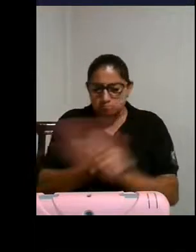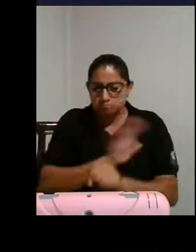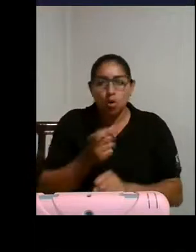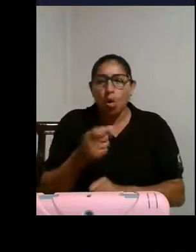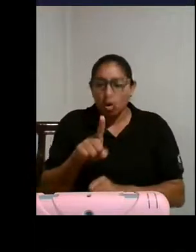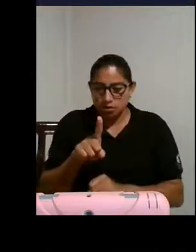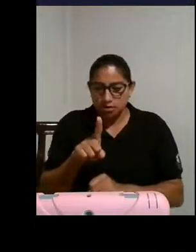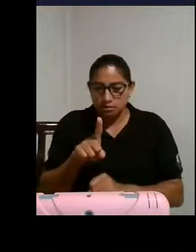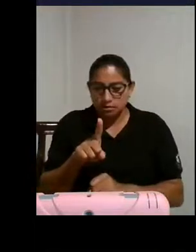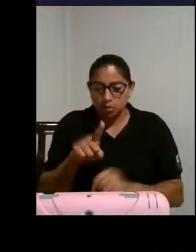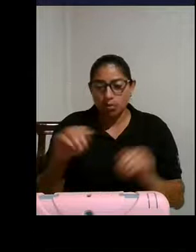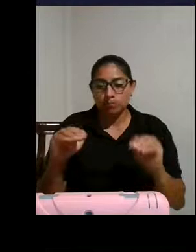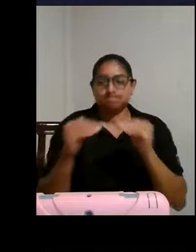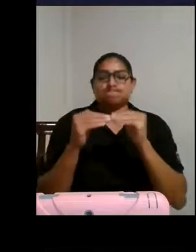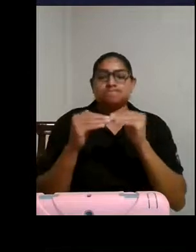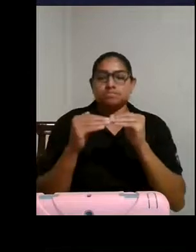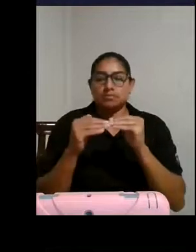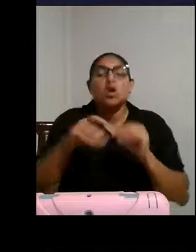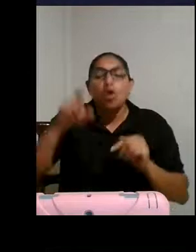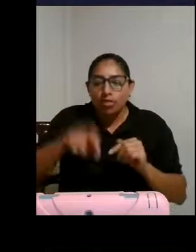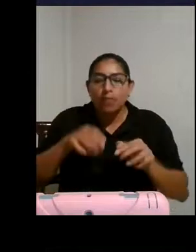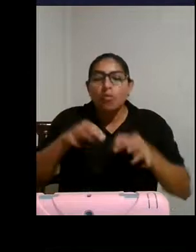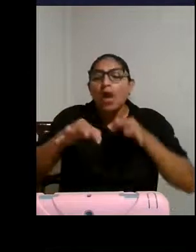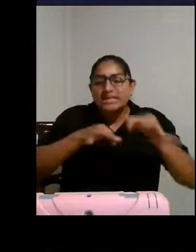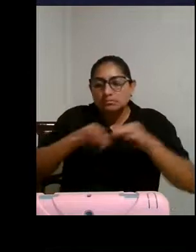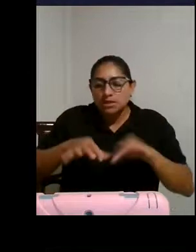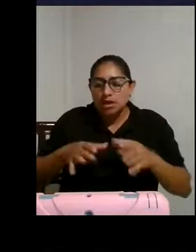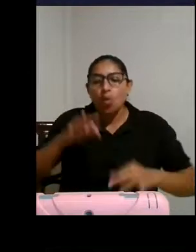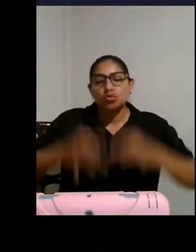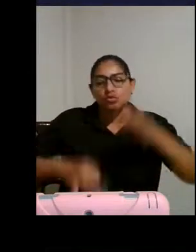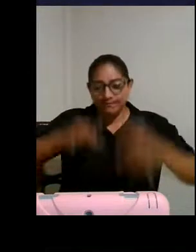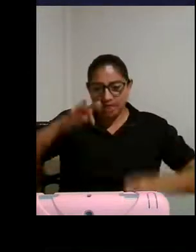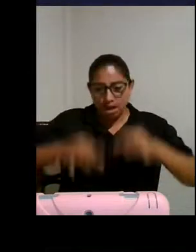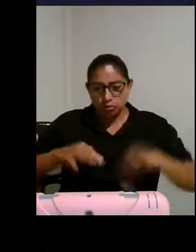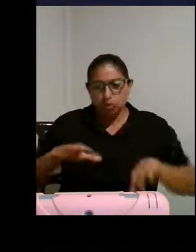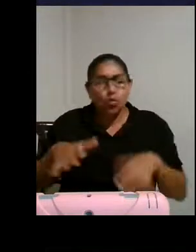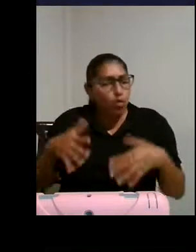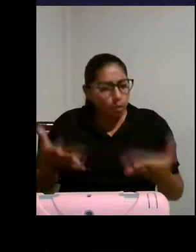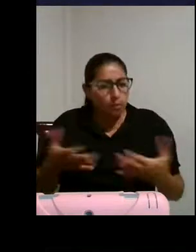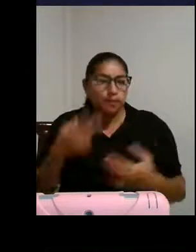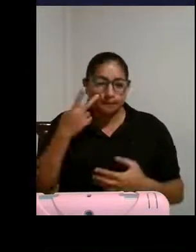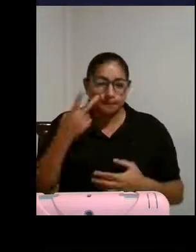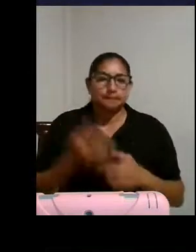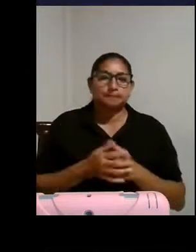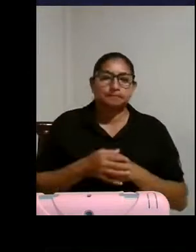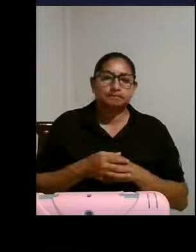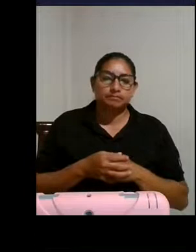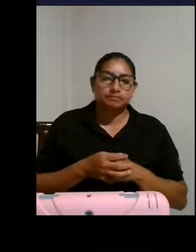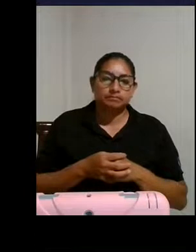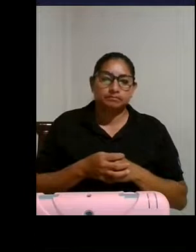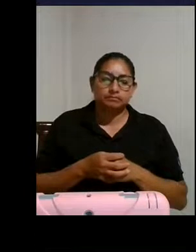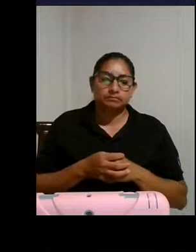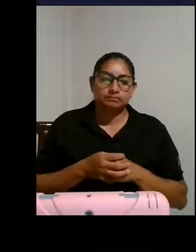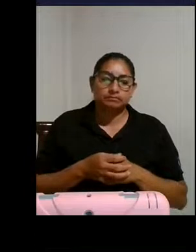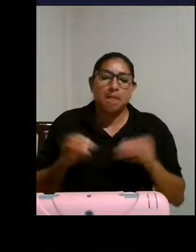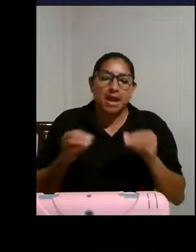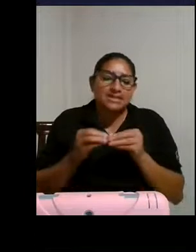Pero vamos a justificarlo algebraicamente. ¿Qué es lo que vamos a hacer, digamos nosotros, a nivel práctico,